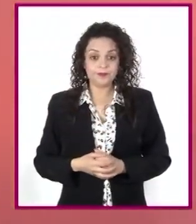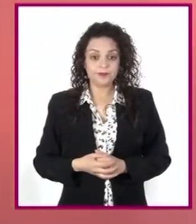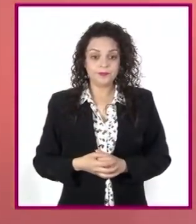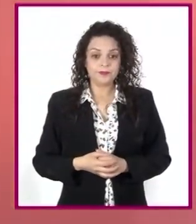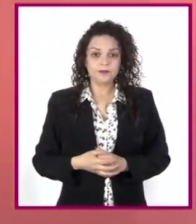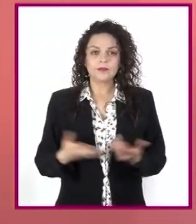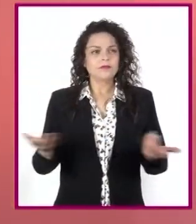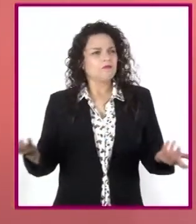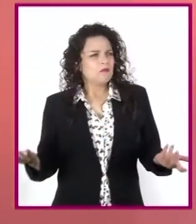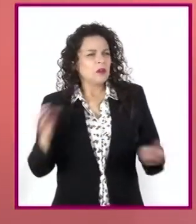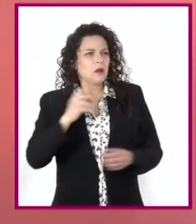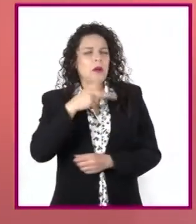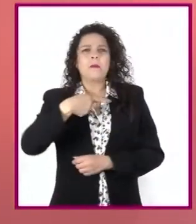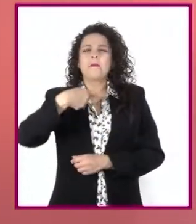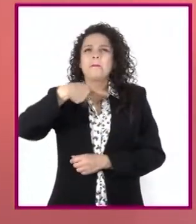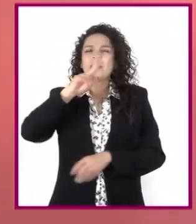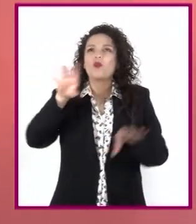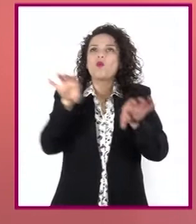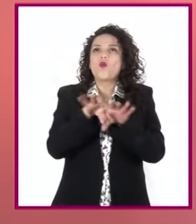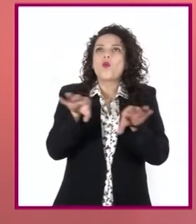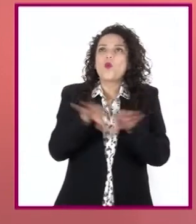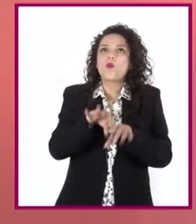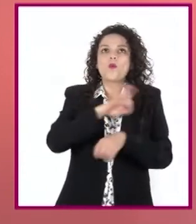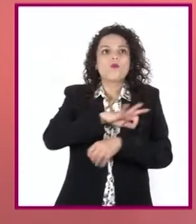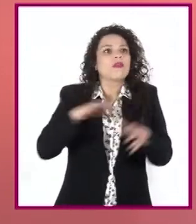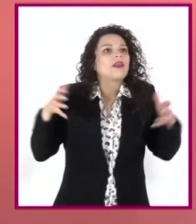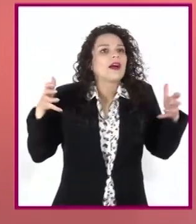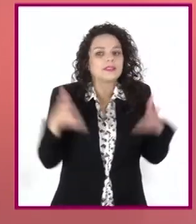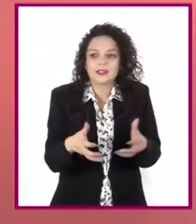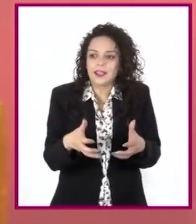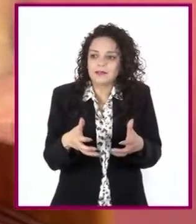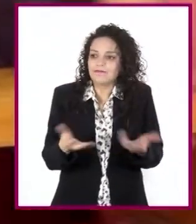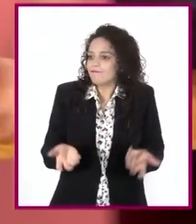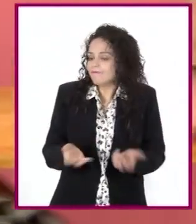Pero maestra, ¿cómo podemos hacerlo?